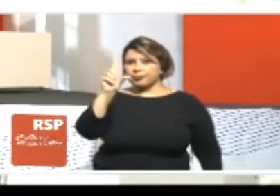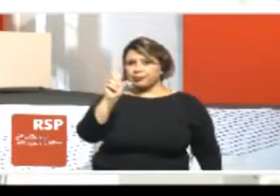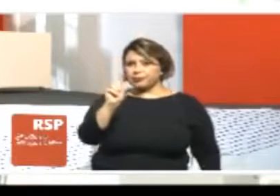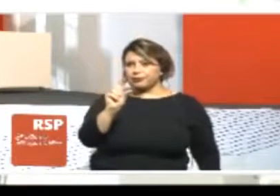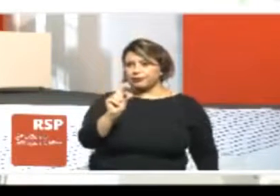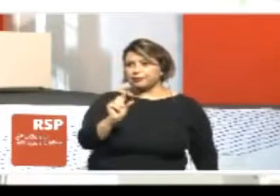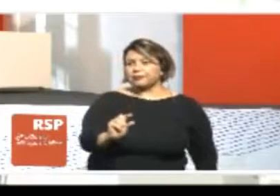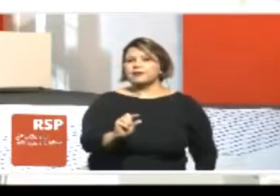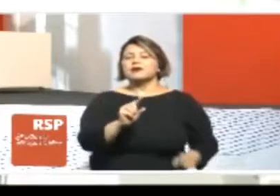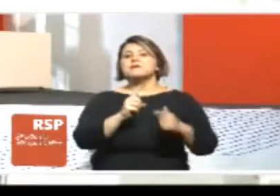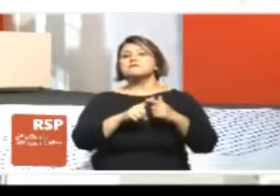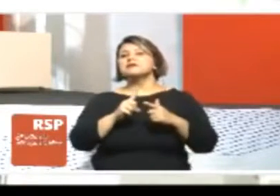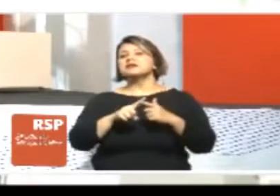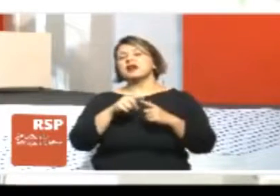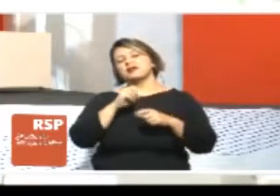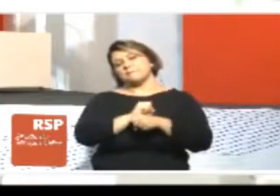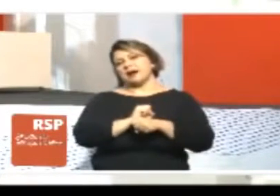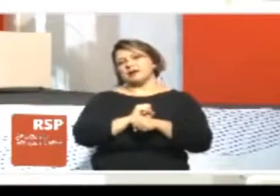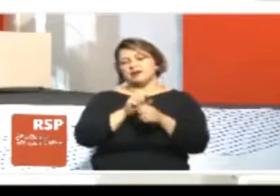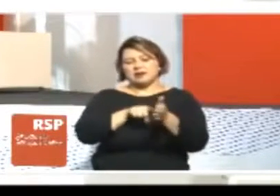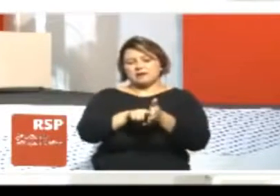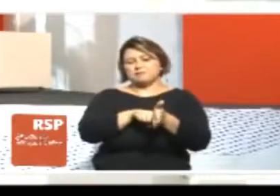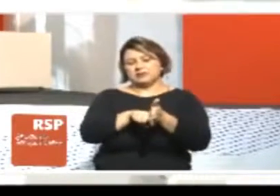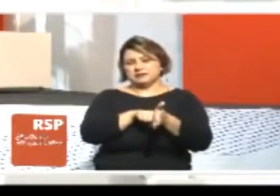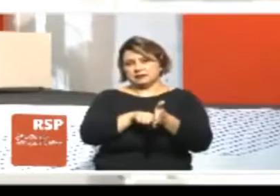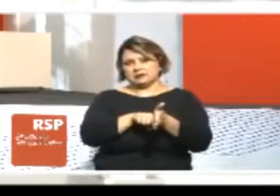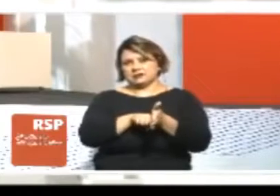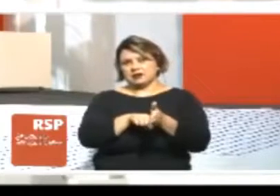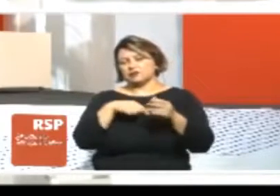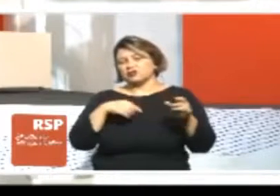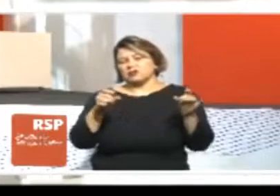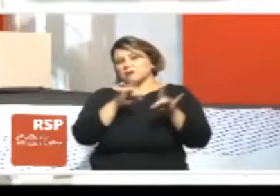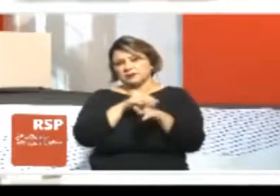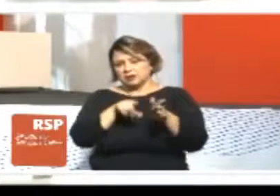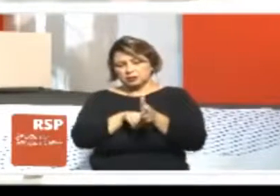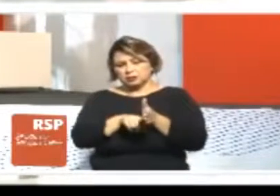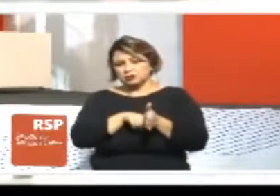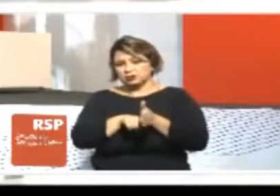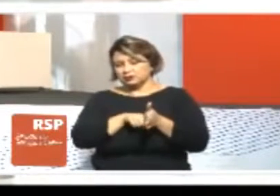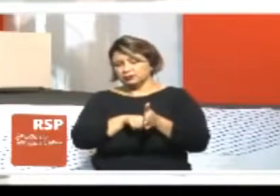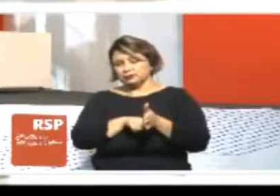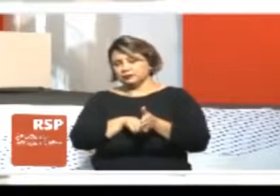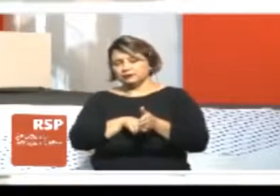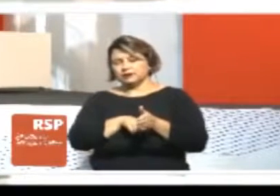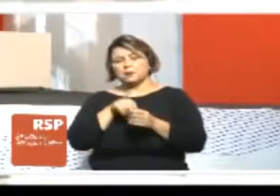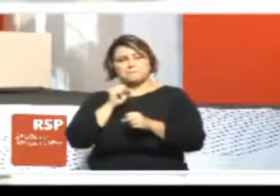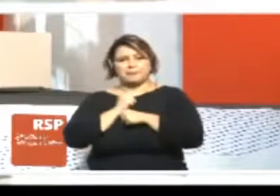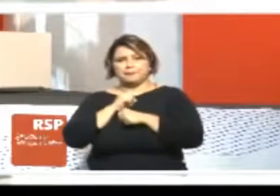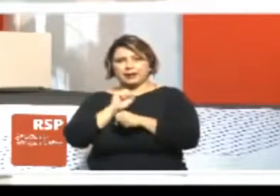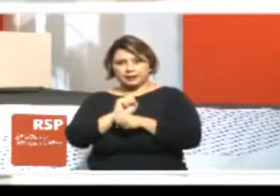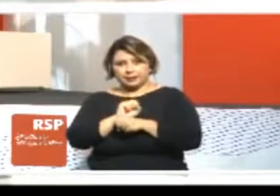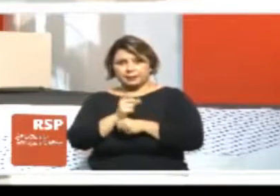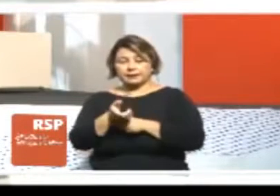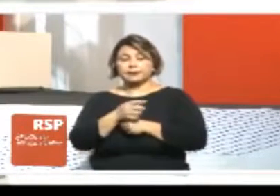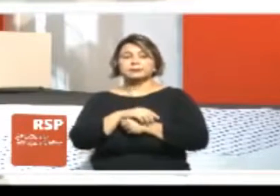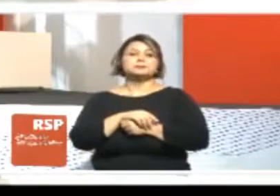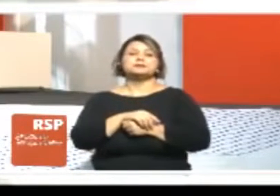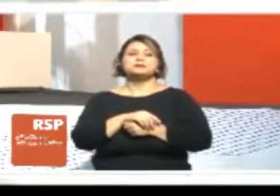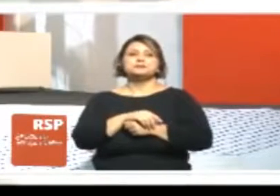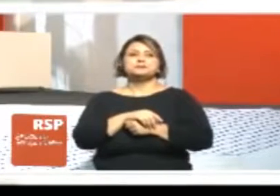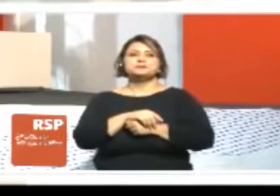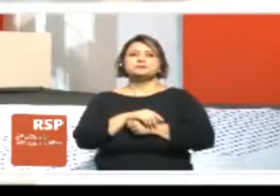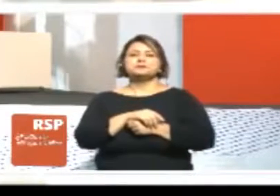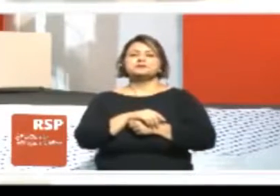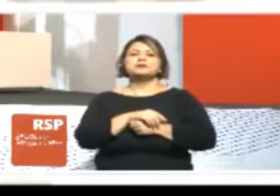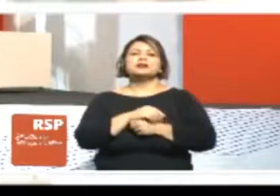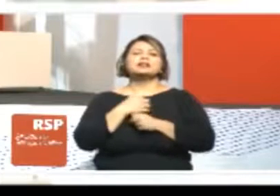el estudio. Tengo que complementar ahora con todos los excedentes, no es que haya reducido, sino que ahí fue donde terminé el estudio.